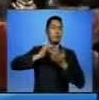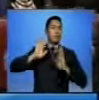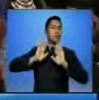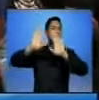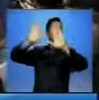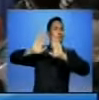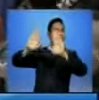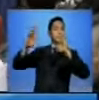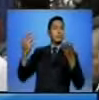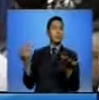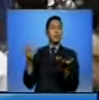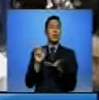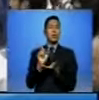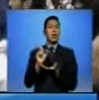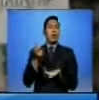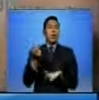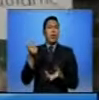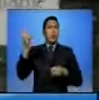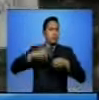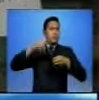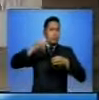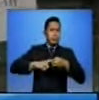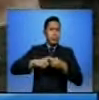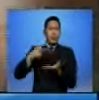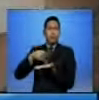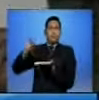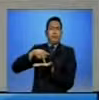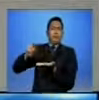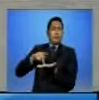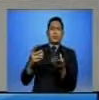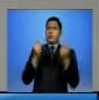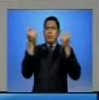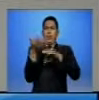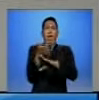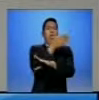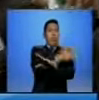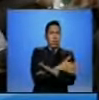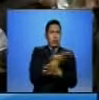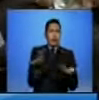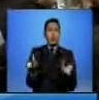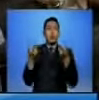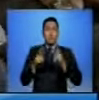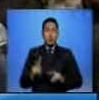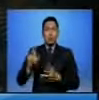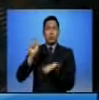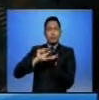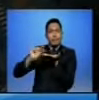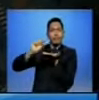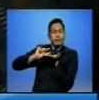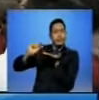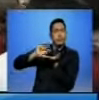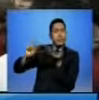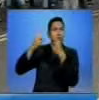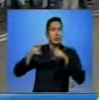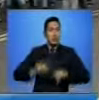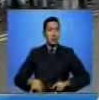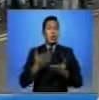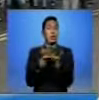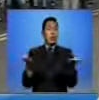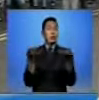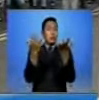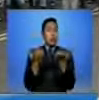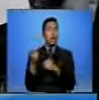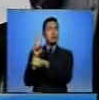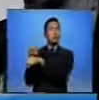y 16 créditos que se les adicionaron. Solicitan que se efectúe una auditoría a este centro de estudios superiores. En